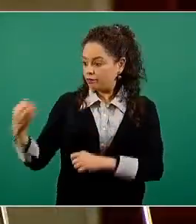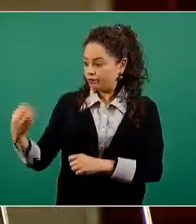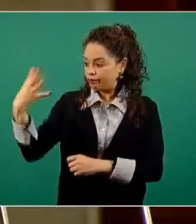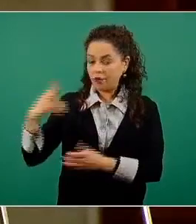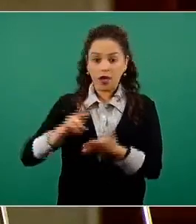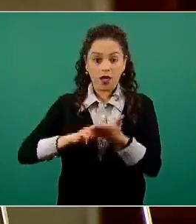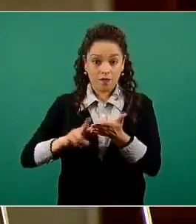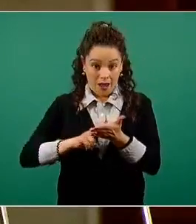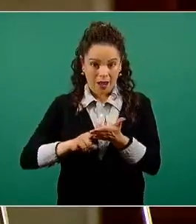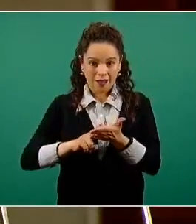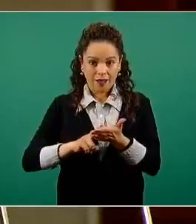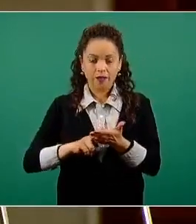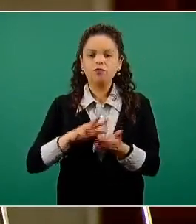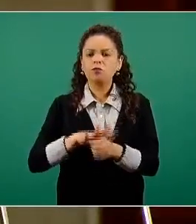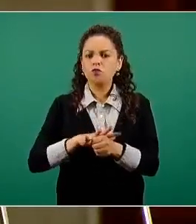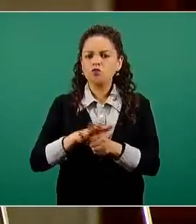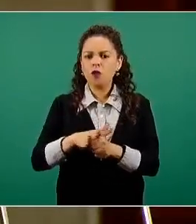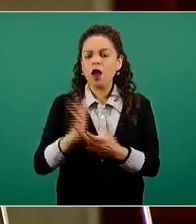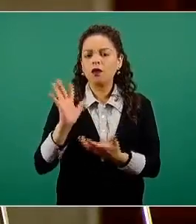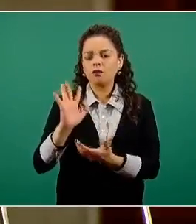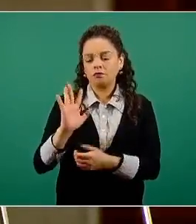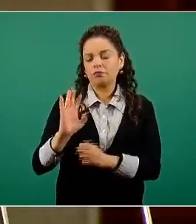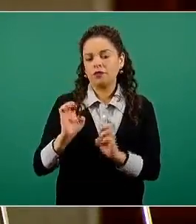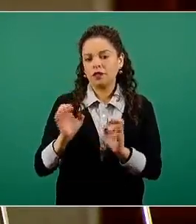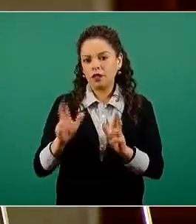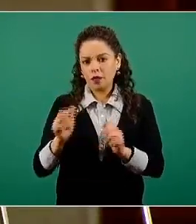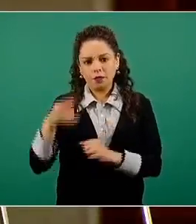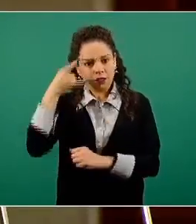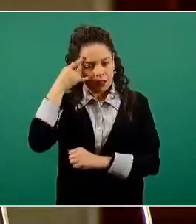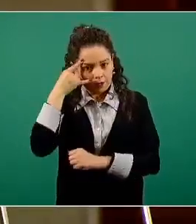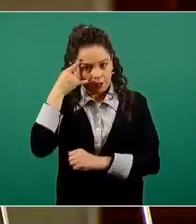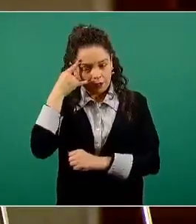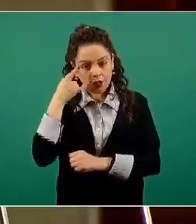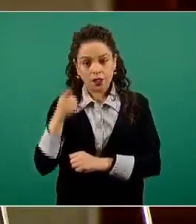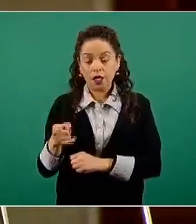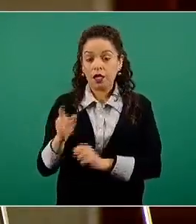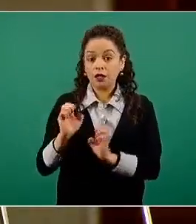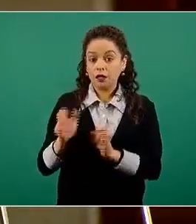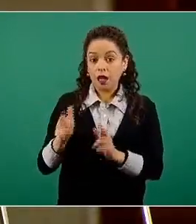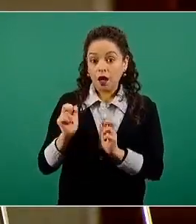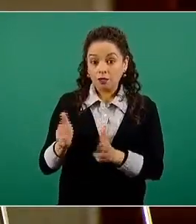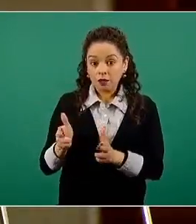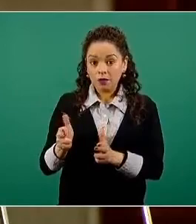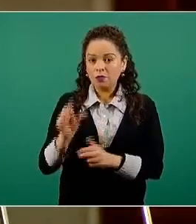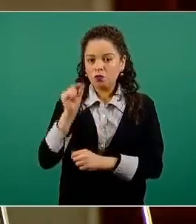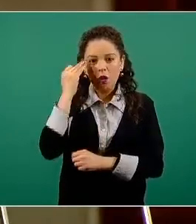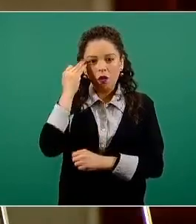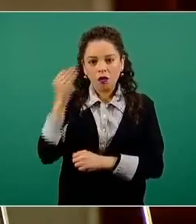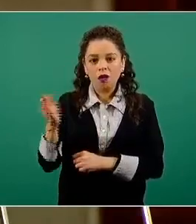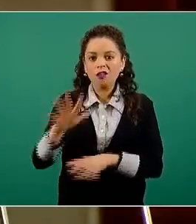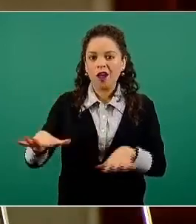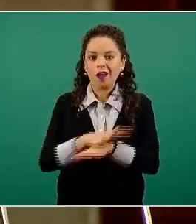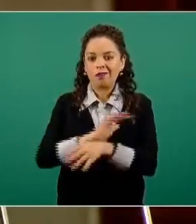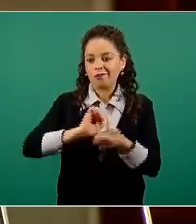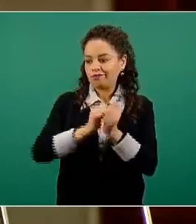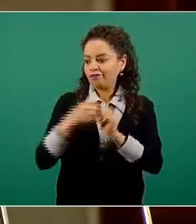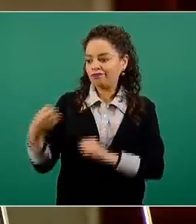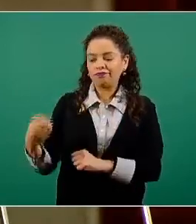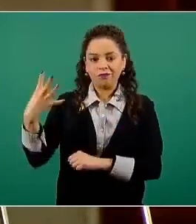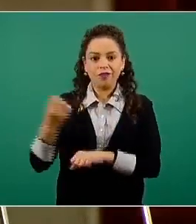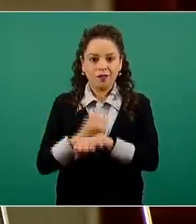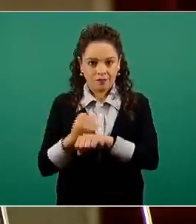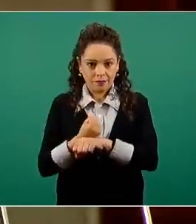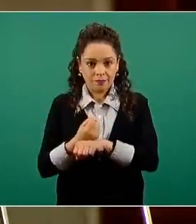Campeche. Chiapas estuvo poco tiempo en color verde, ahorita pasó a amarillo. Campeche ya tiene un buen tiempo, varias semanas, en el color